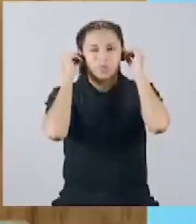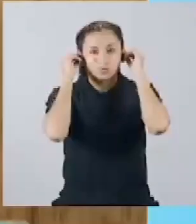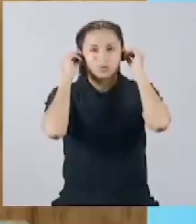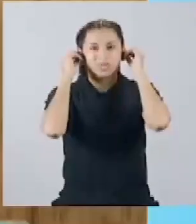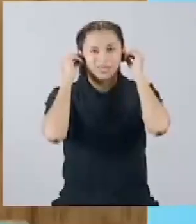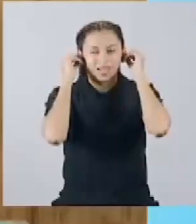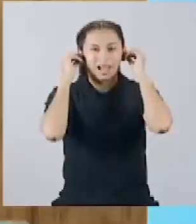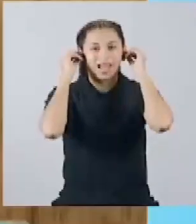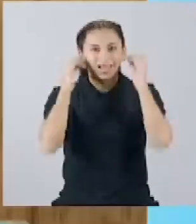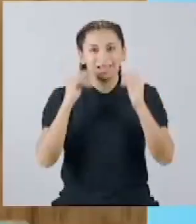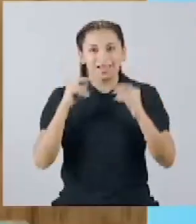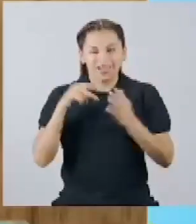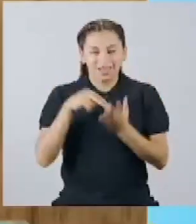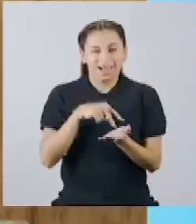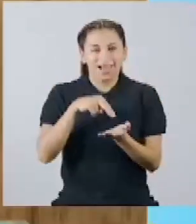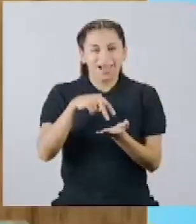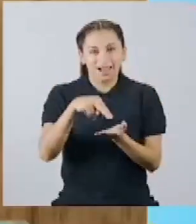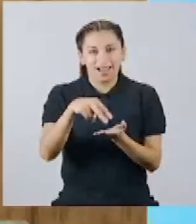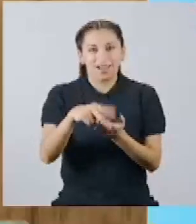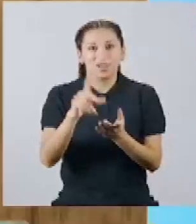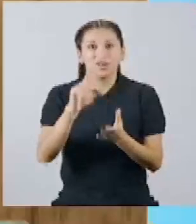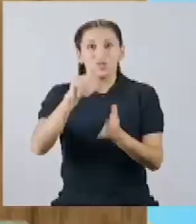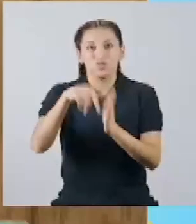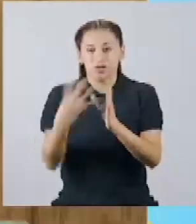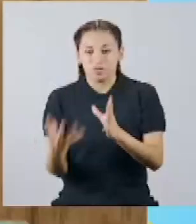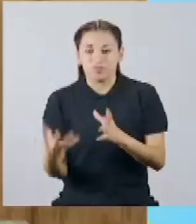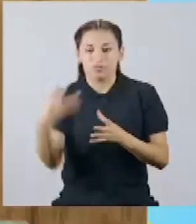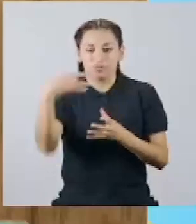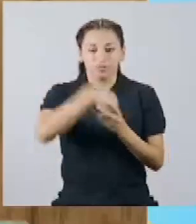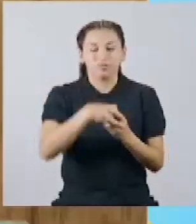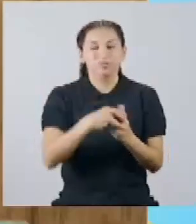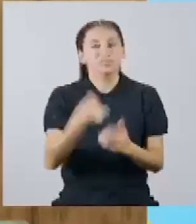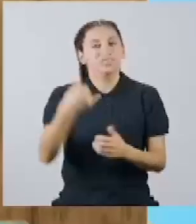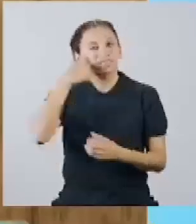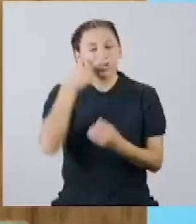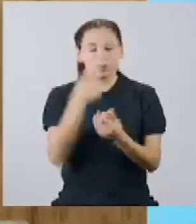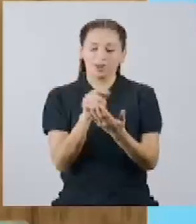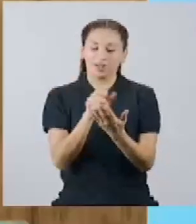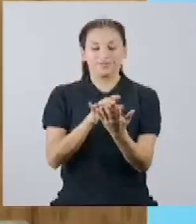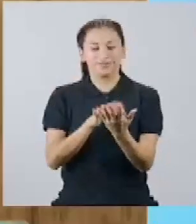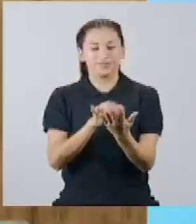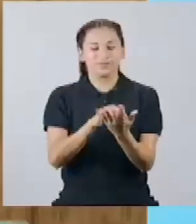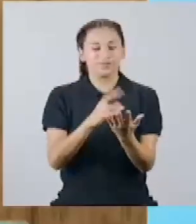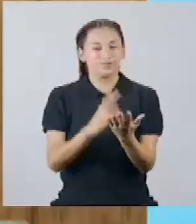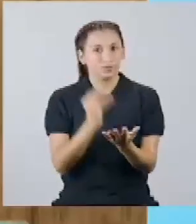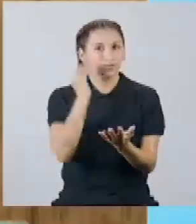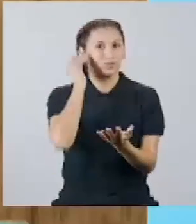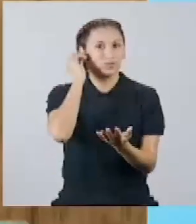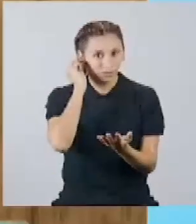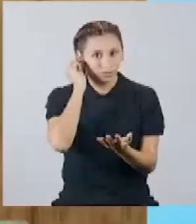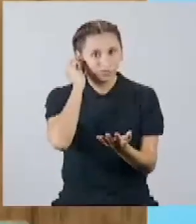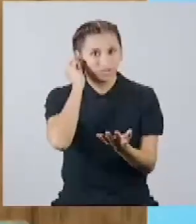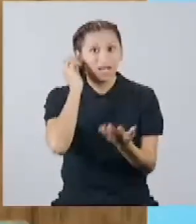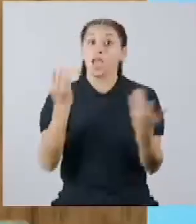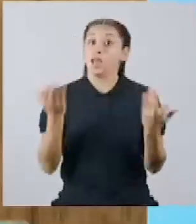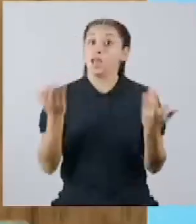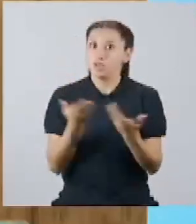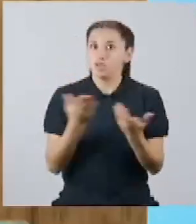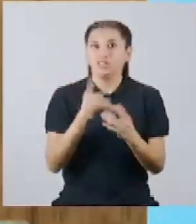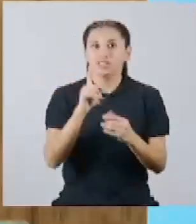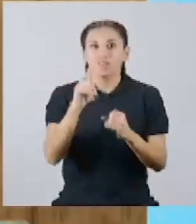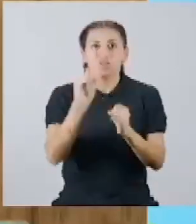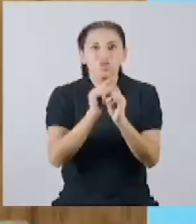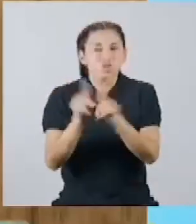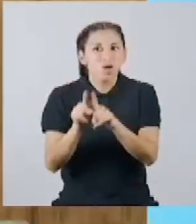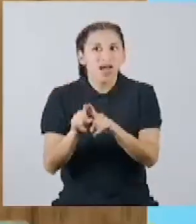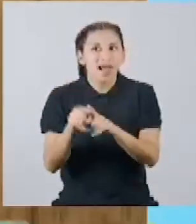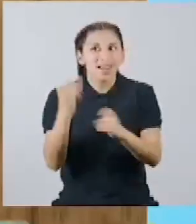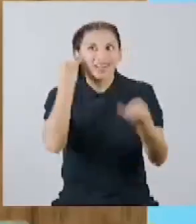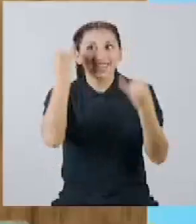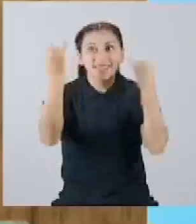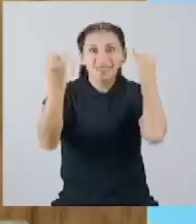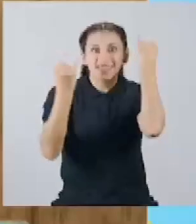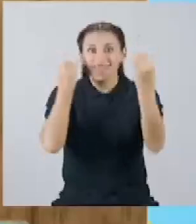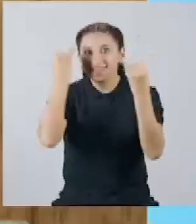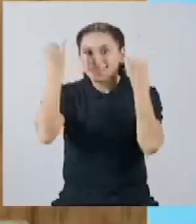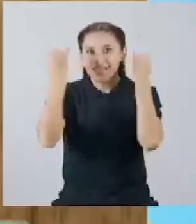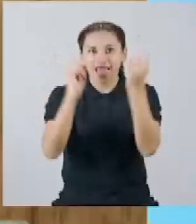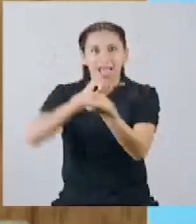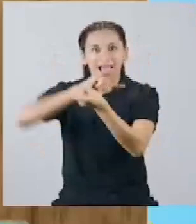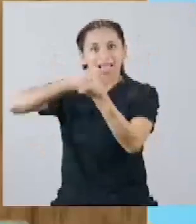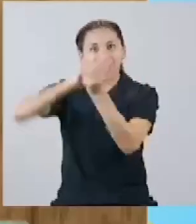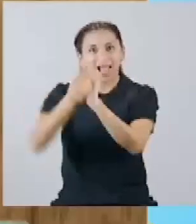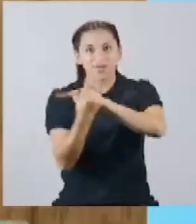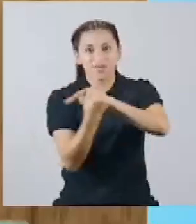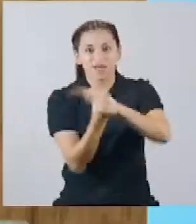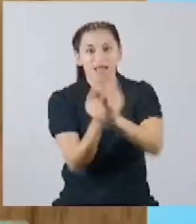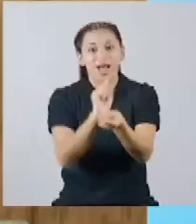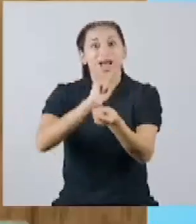fue integrando a nuestros celulares. Y así podríamos mencionar cientos o miles de creaciones que vienen cambiando los modos